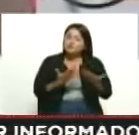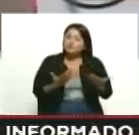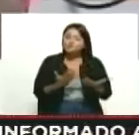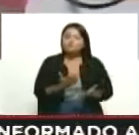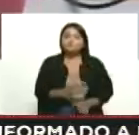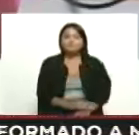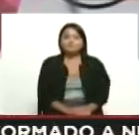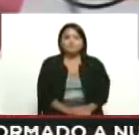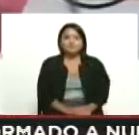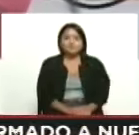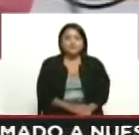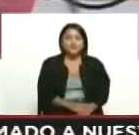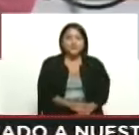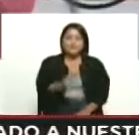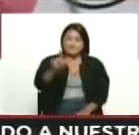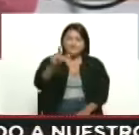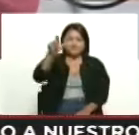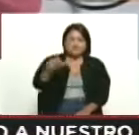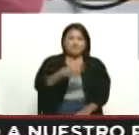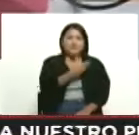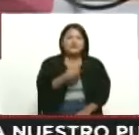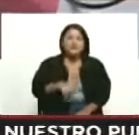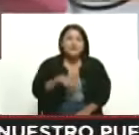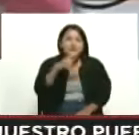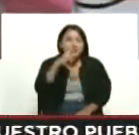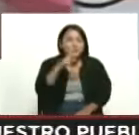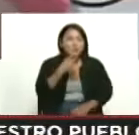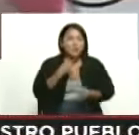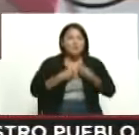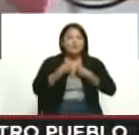muestra al compañero presidente Nicolás Maduro una preocupación